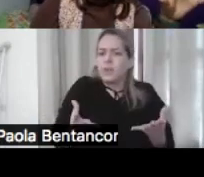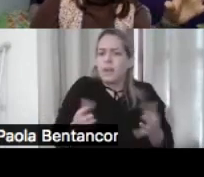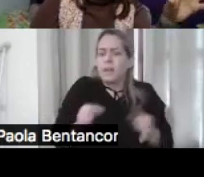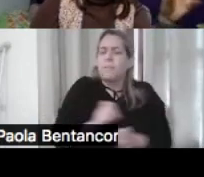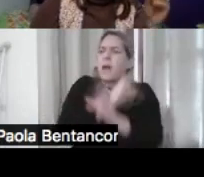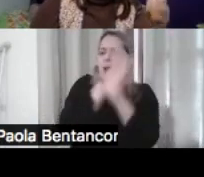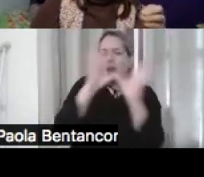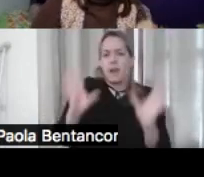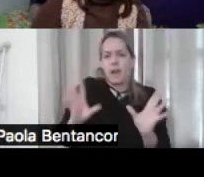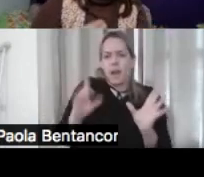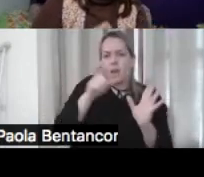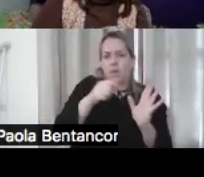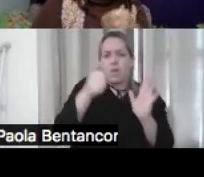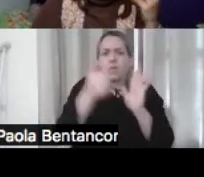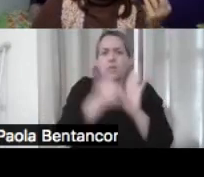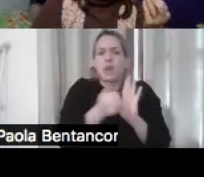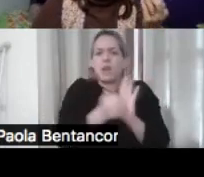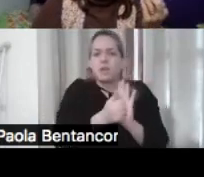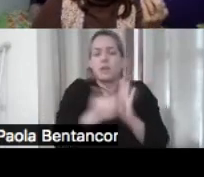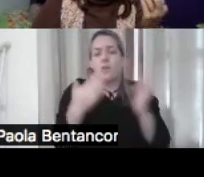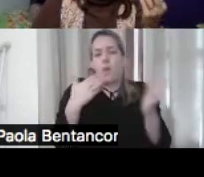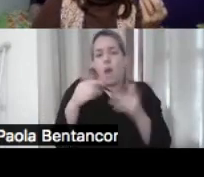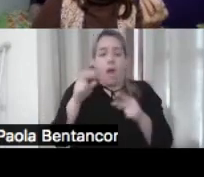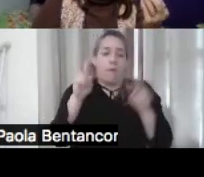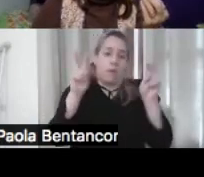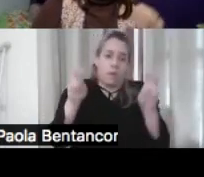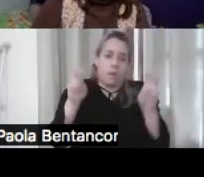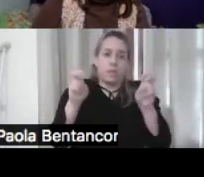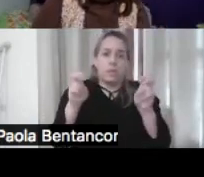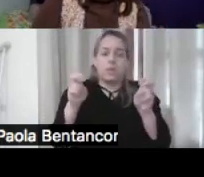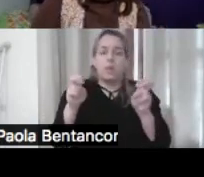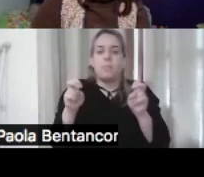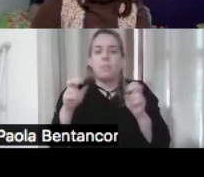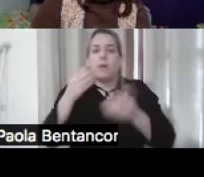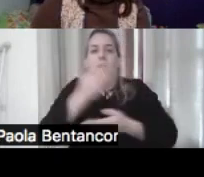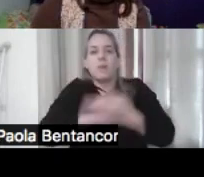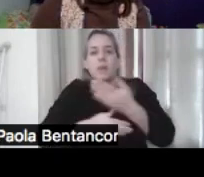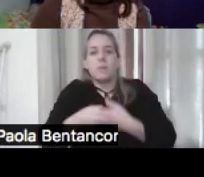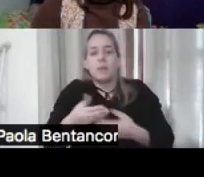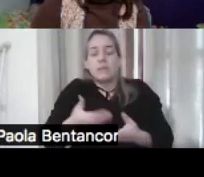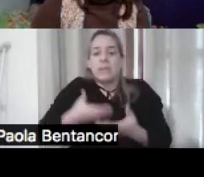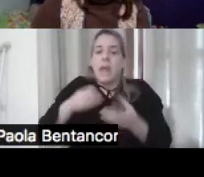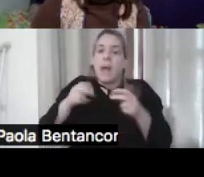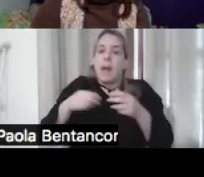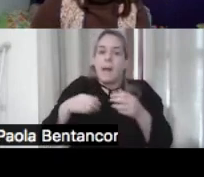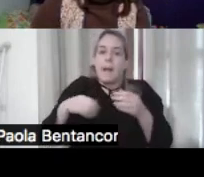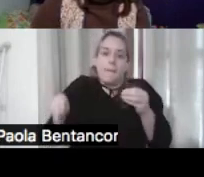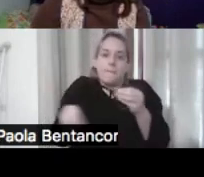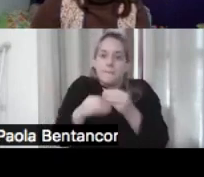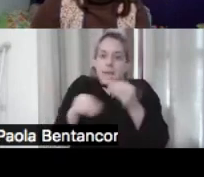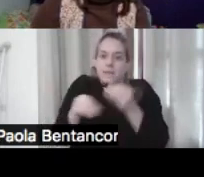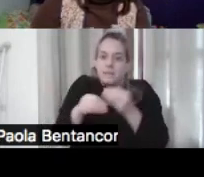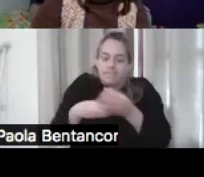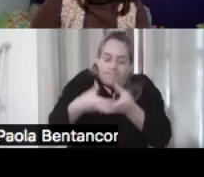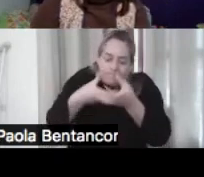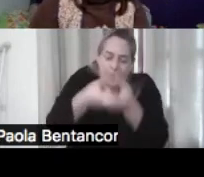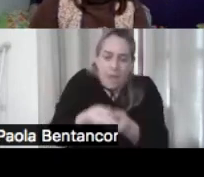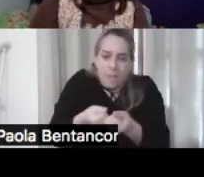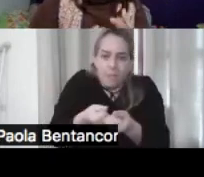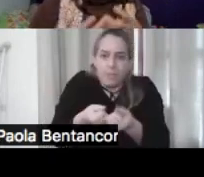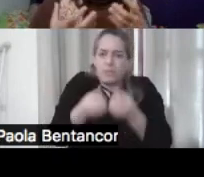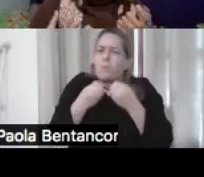poner este artículo en particular hablando de las personas que requieren más apoyo, está ligado con